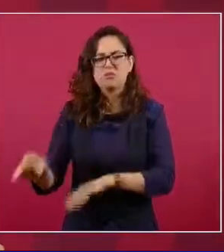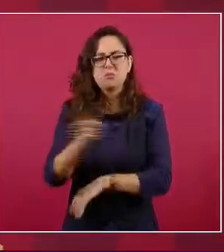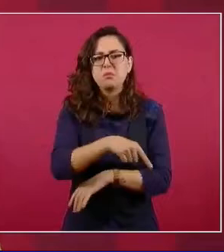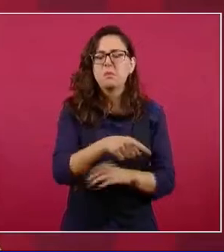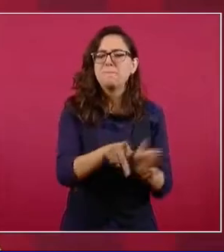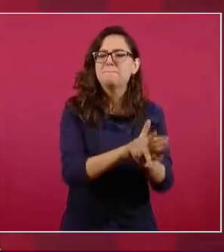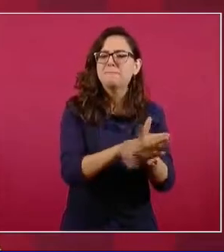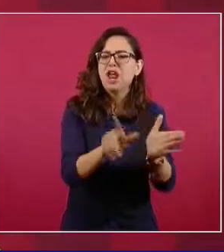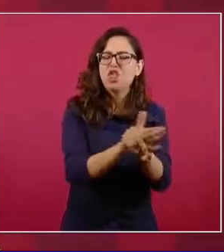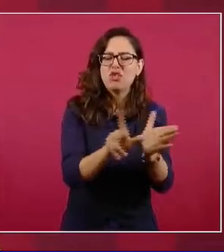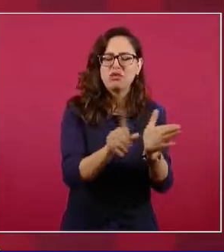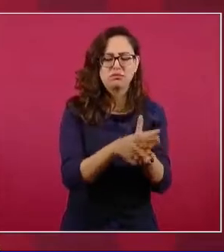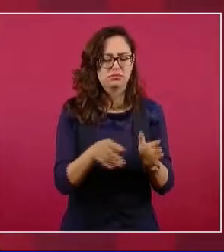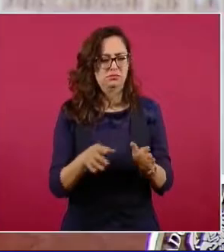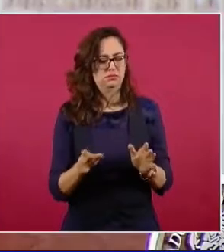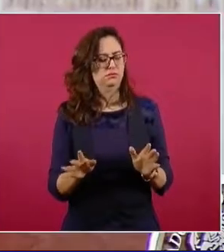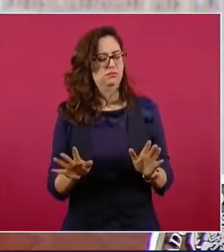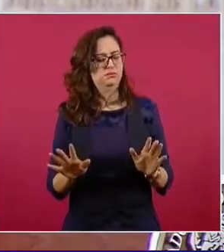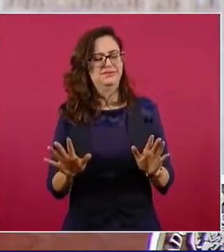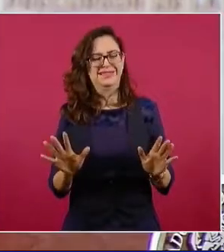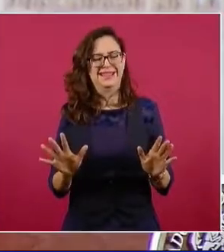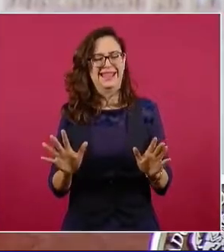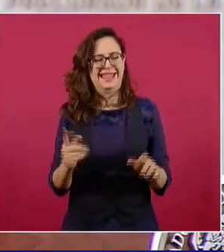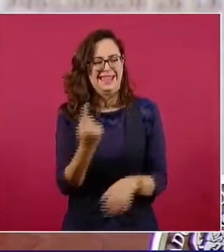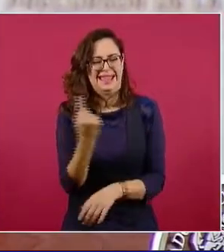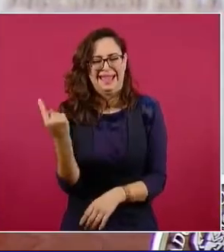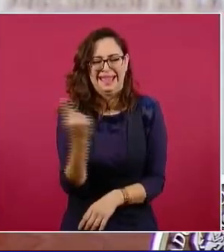construyendo una pista?